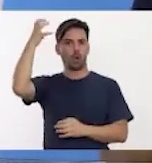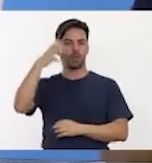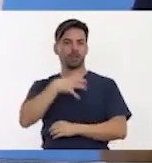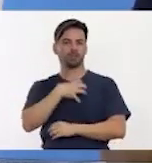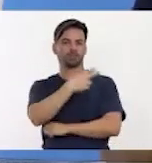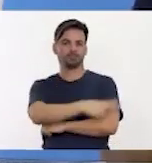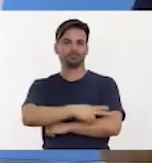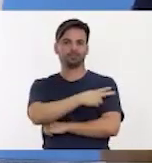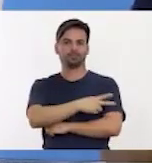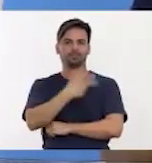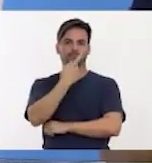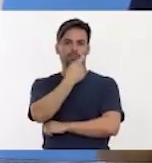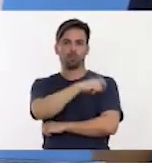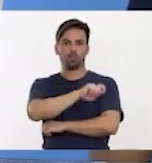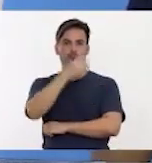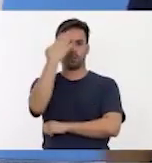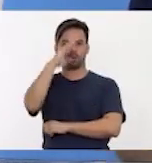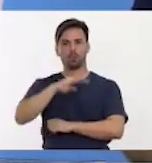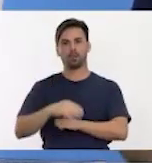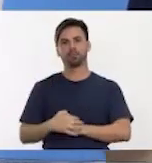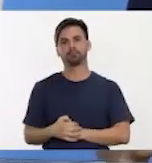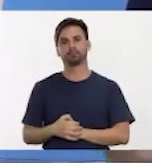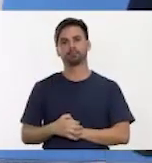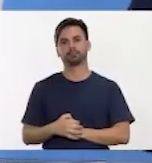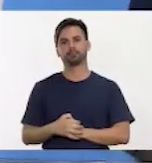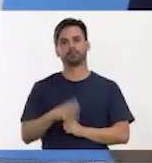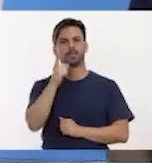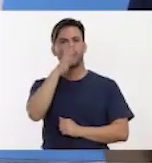Cuba. No hubo